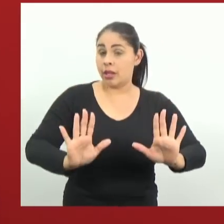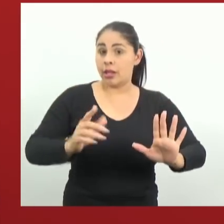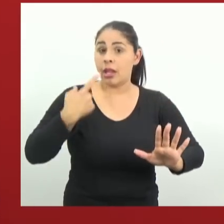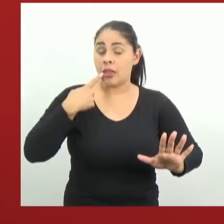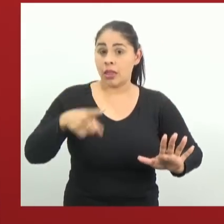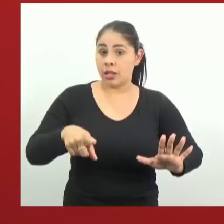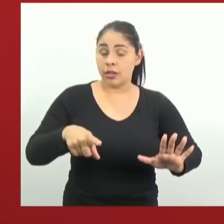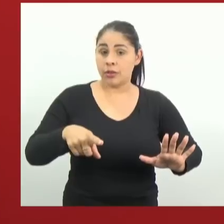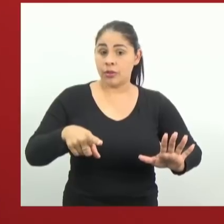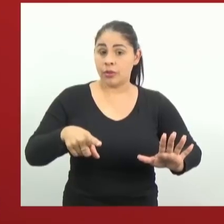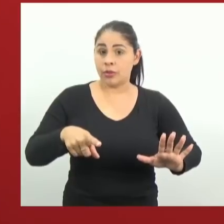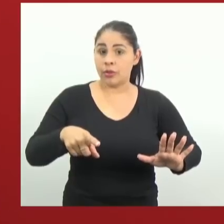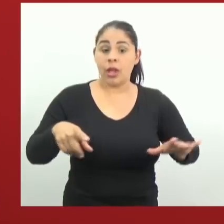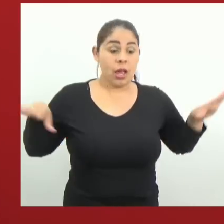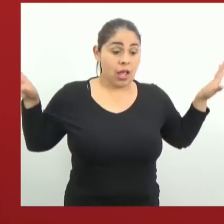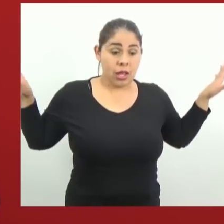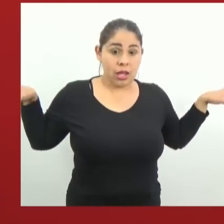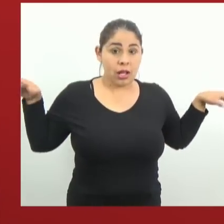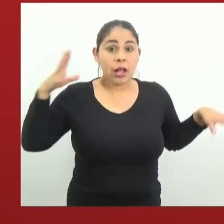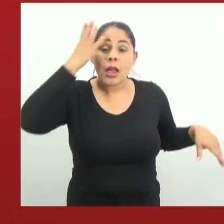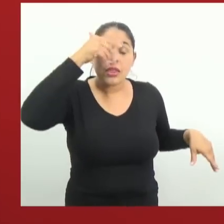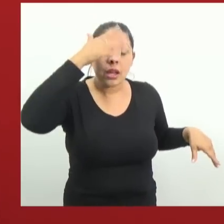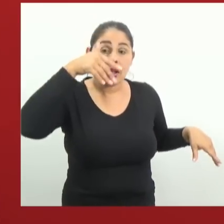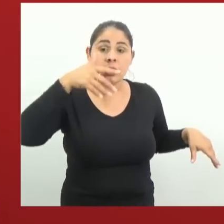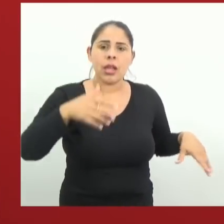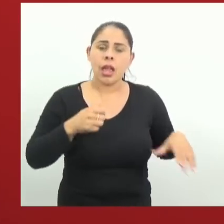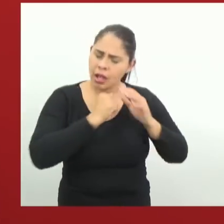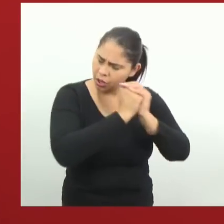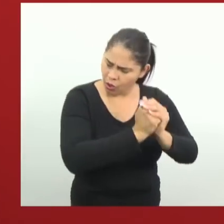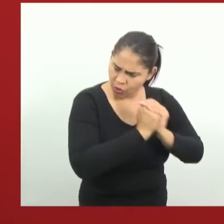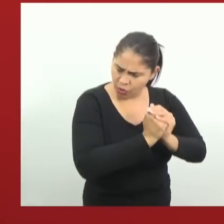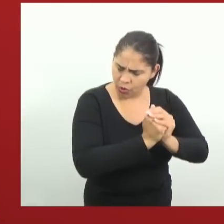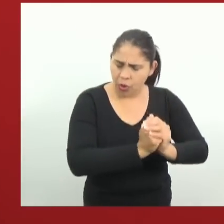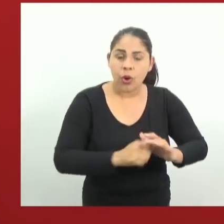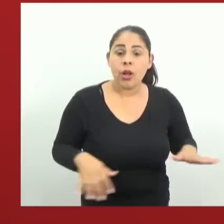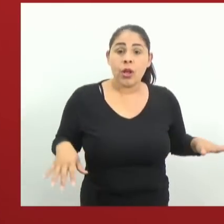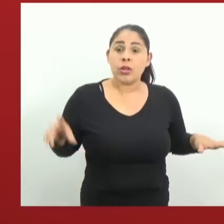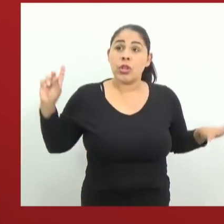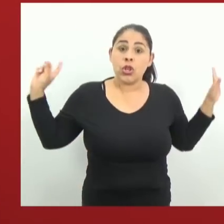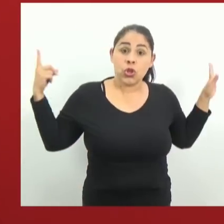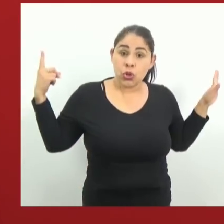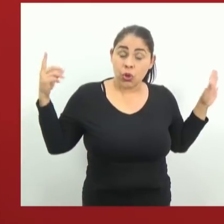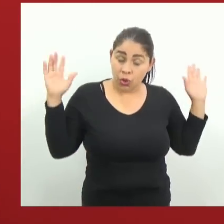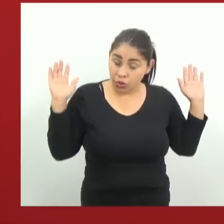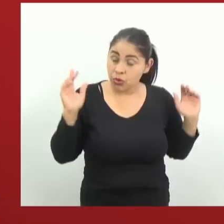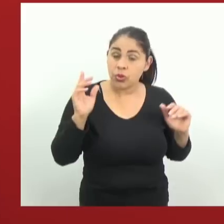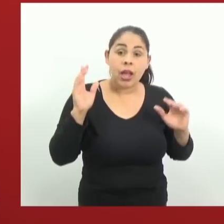desde el primer día yo fui enviado con un mensaje, pero los demonios se me pusieron en contra.